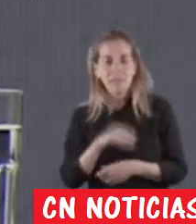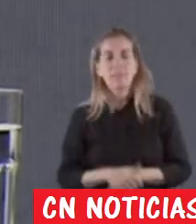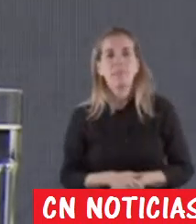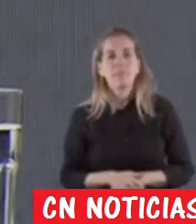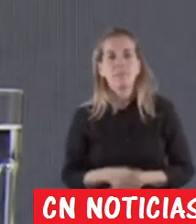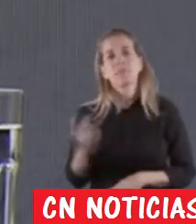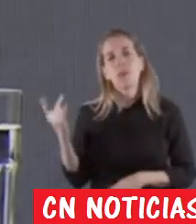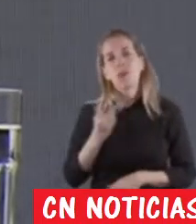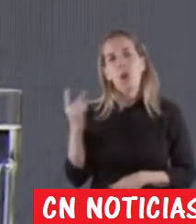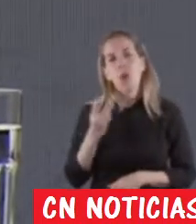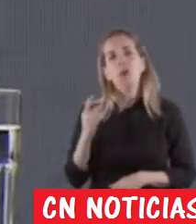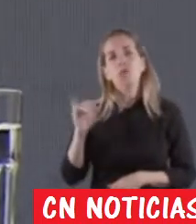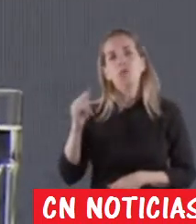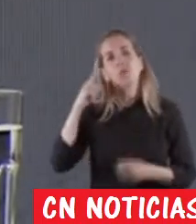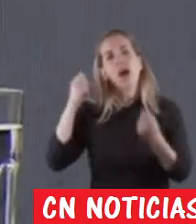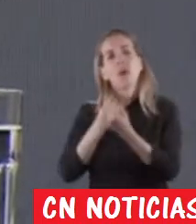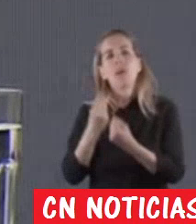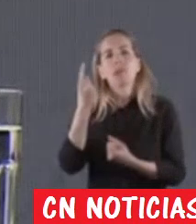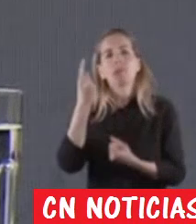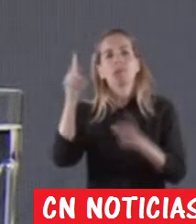y los dos estábamos de acuerdo en una idea,